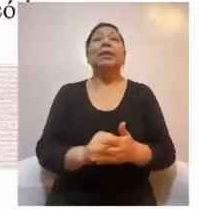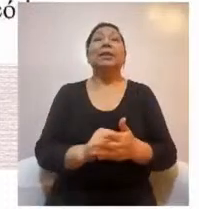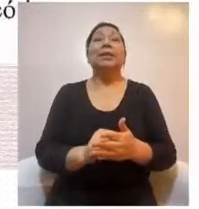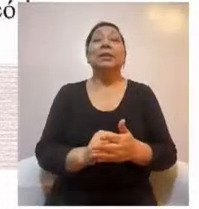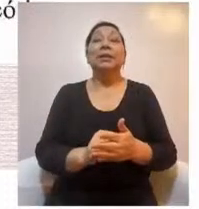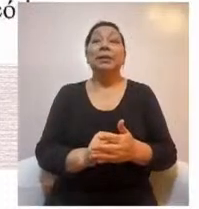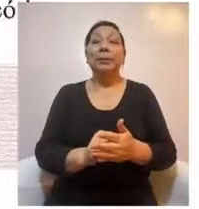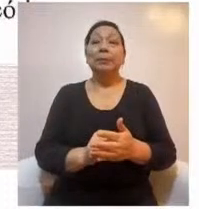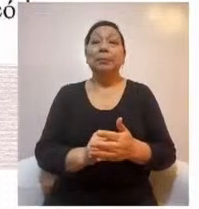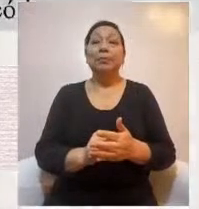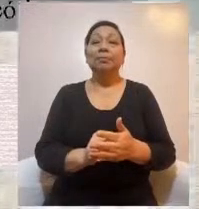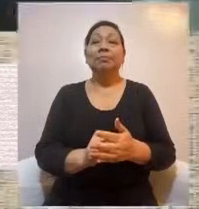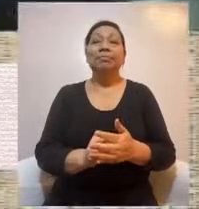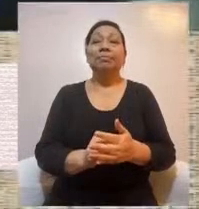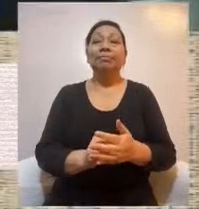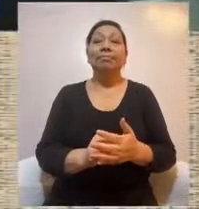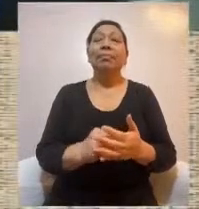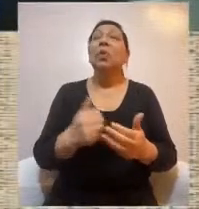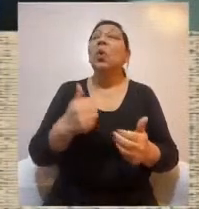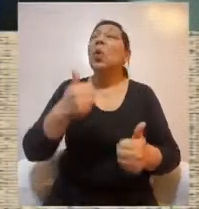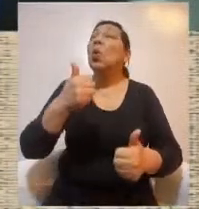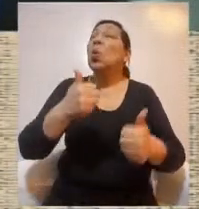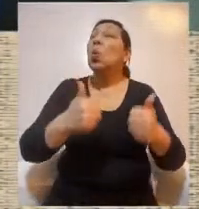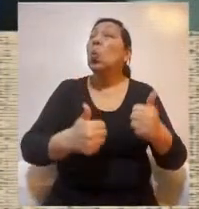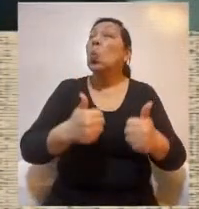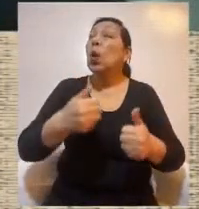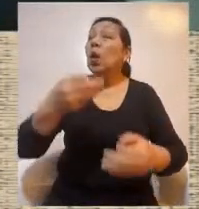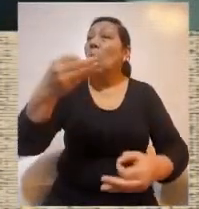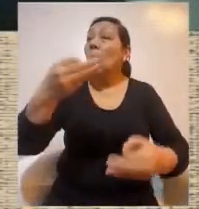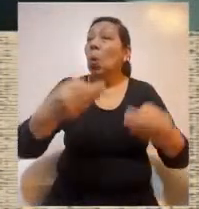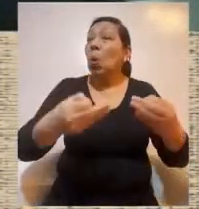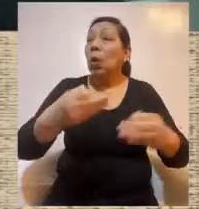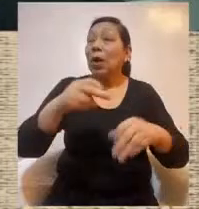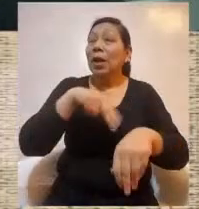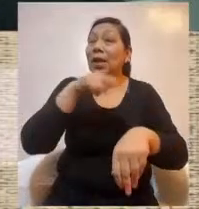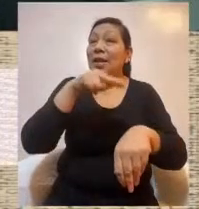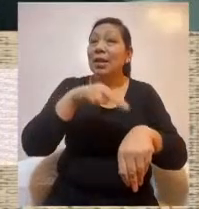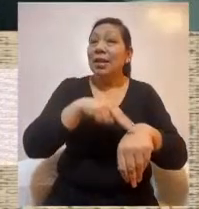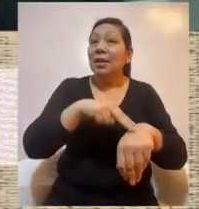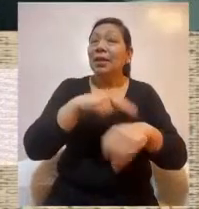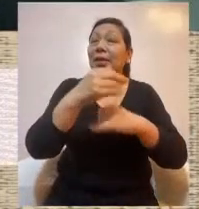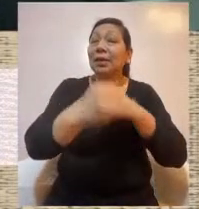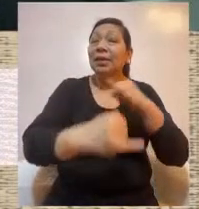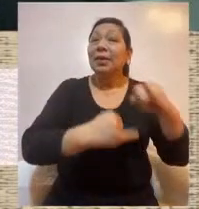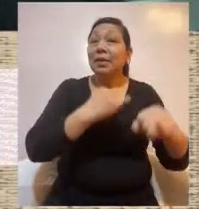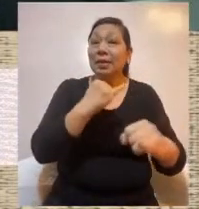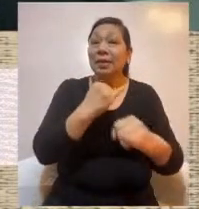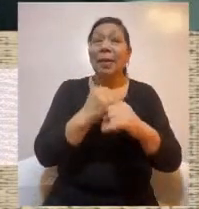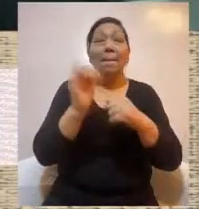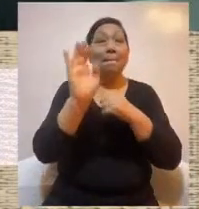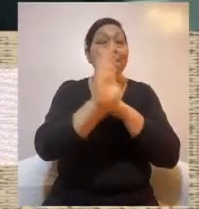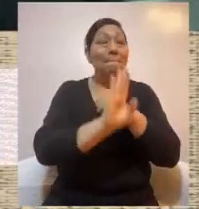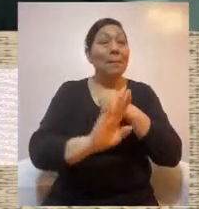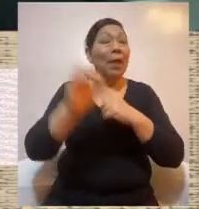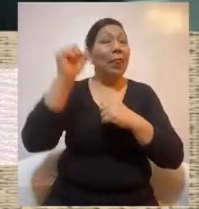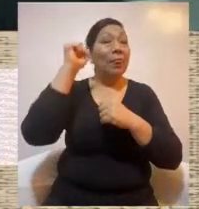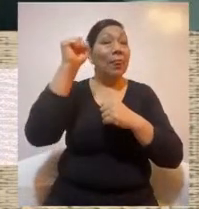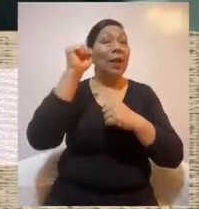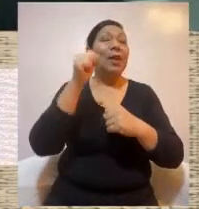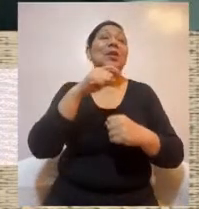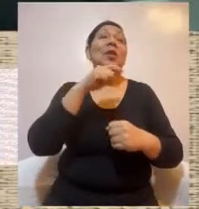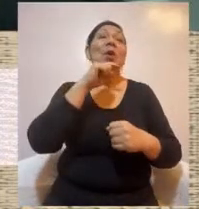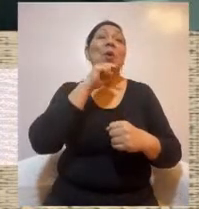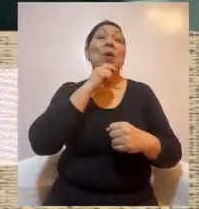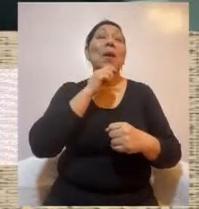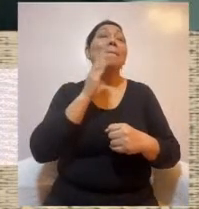año 2019, ¿no? ¿Cuál es el marco jurídico nacional e internacional de protección de los